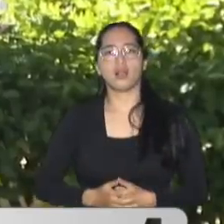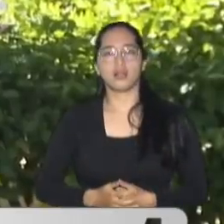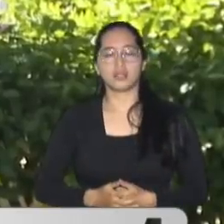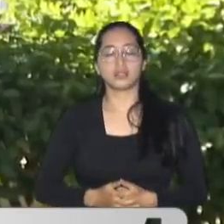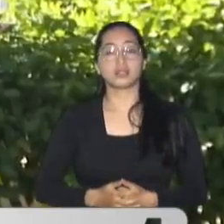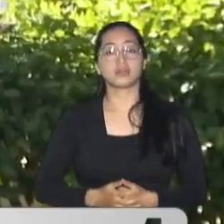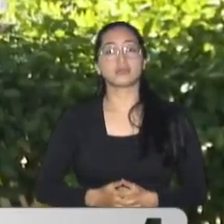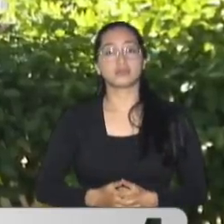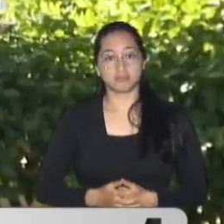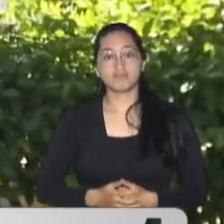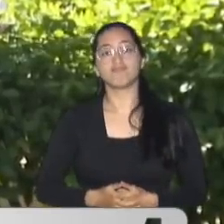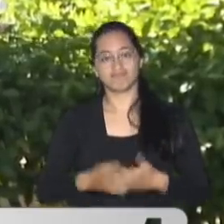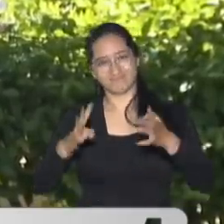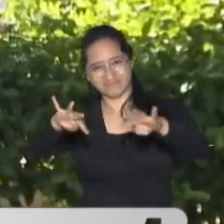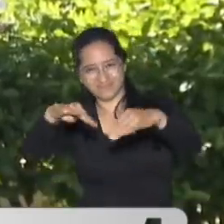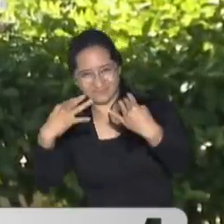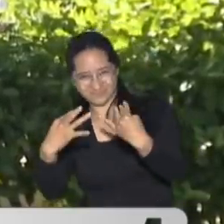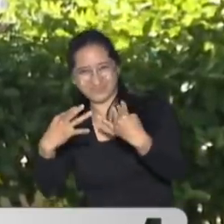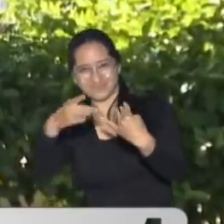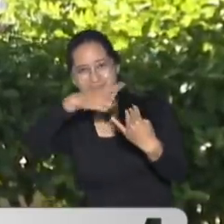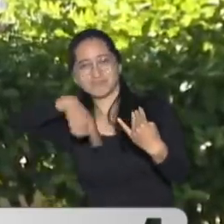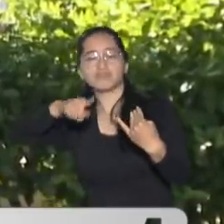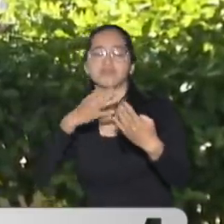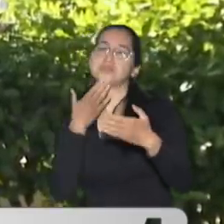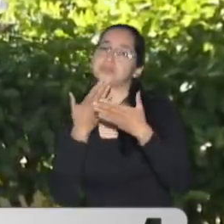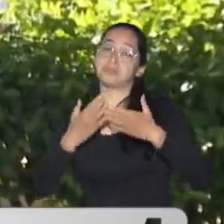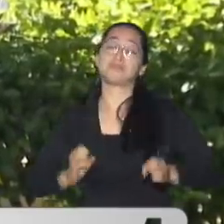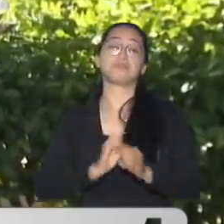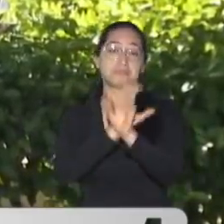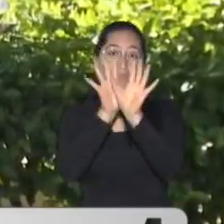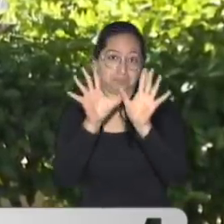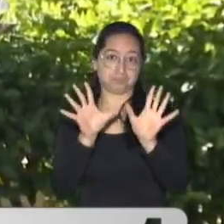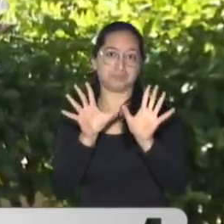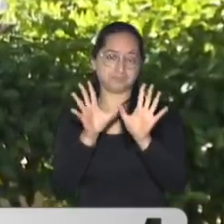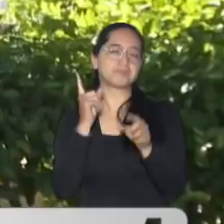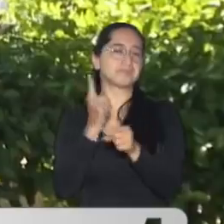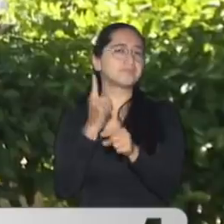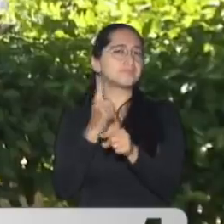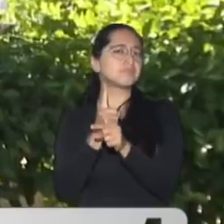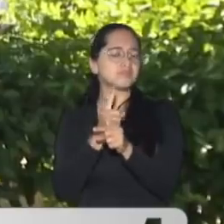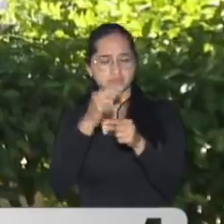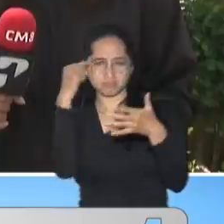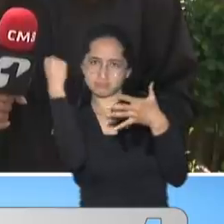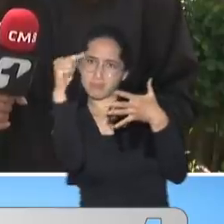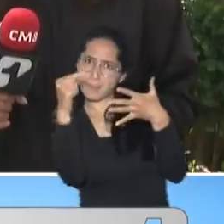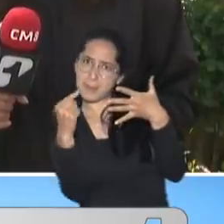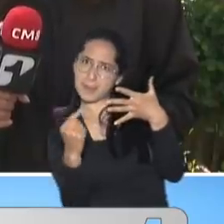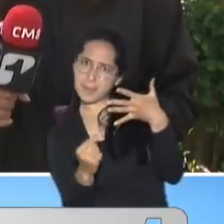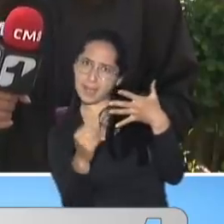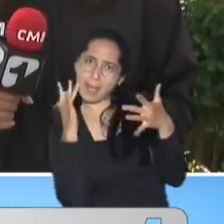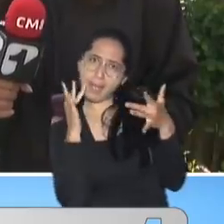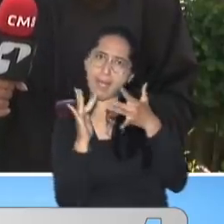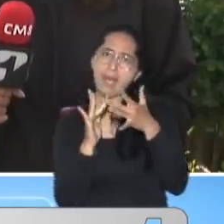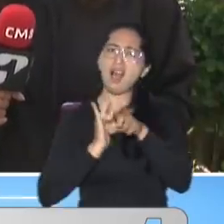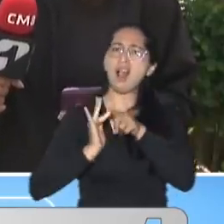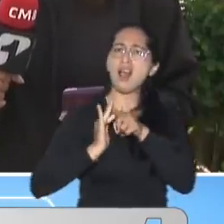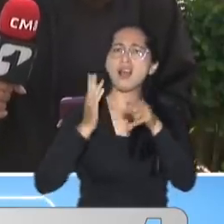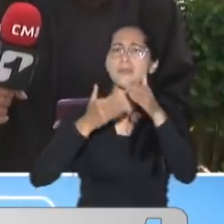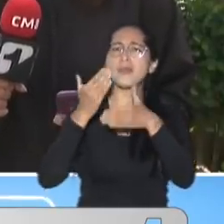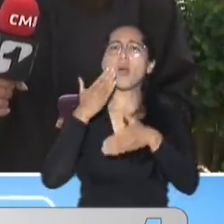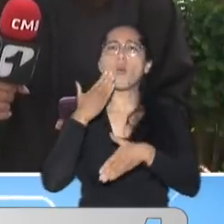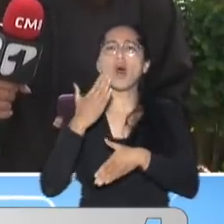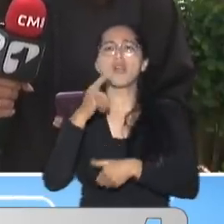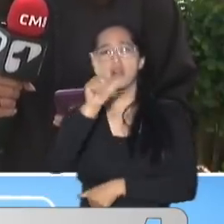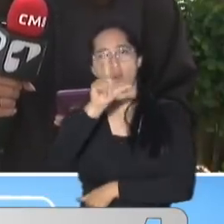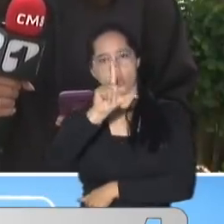Luisa, televidentes, muy buenos días. Así es, estas medidas iniciarían a partir del próximo lunes con el